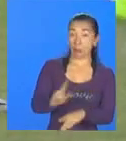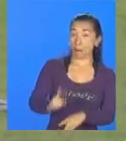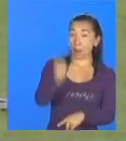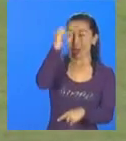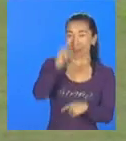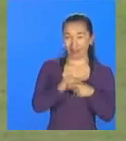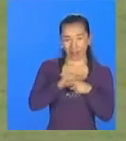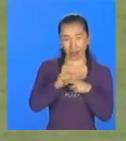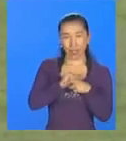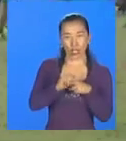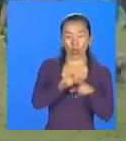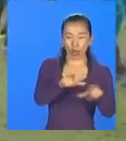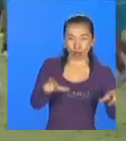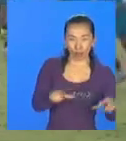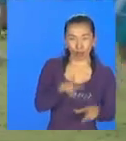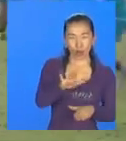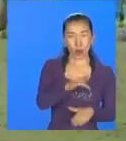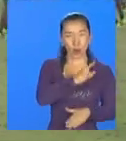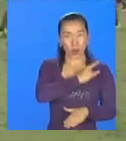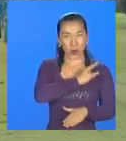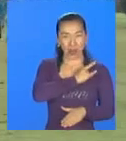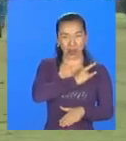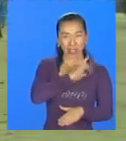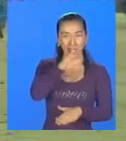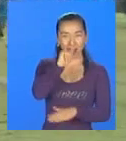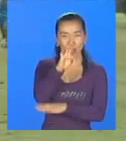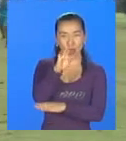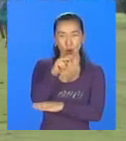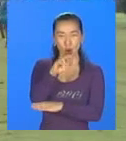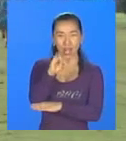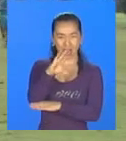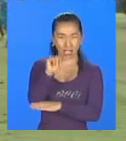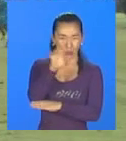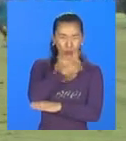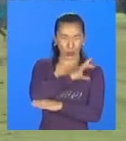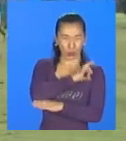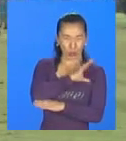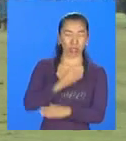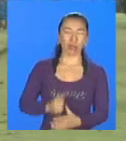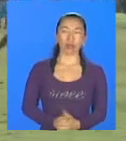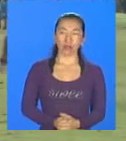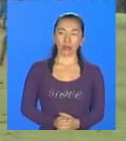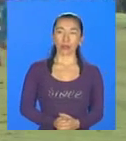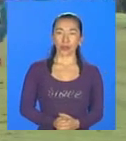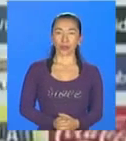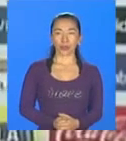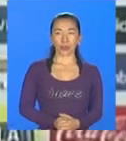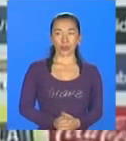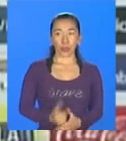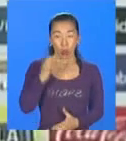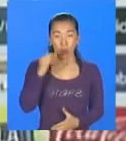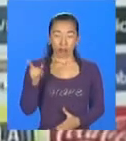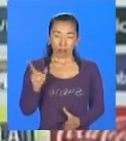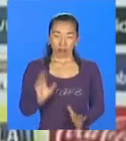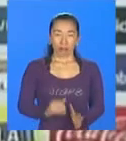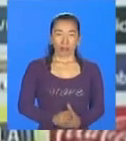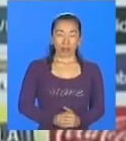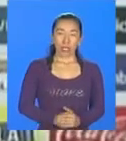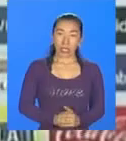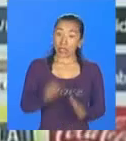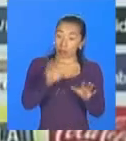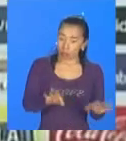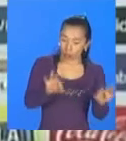en el complejo deportivo de la universidad cátolica previo al debut en la competencia continental nosotros tenemos que y mirar